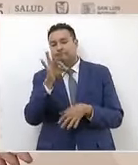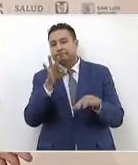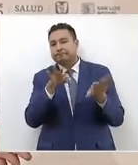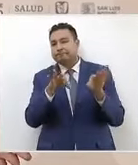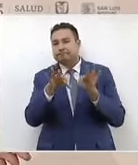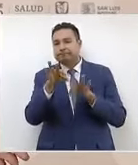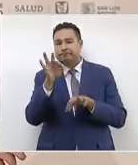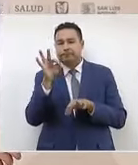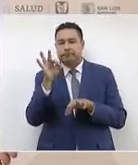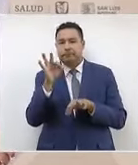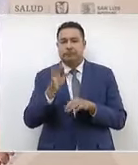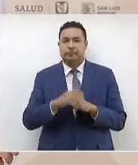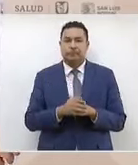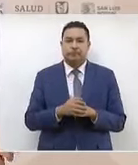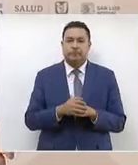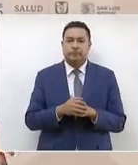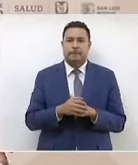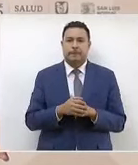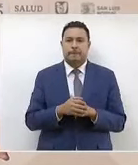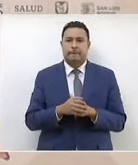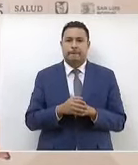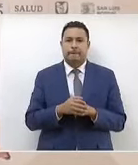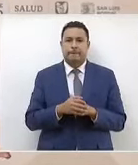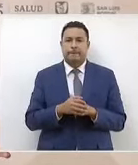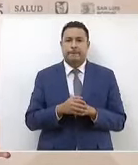pues vamos a